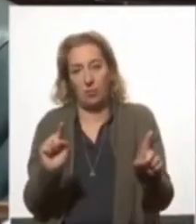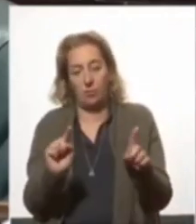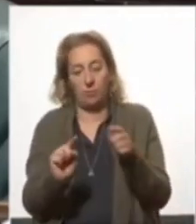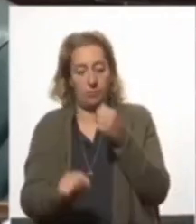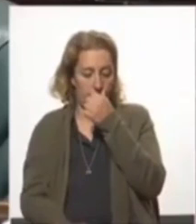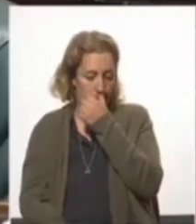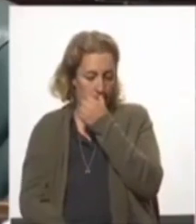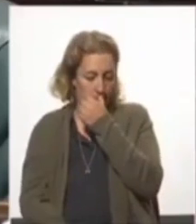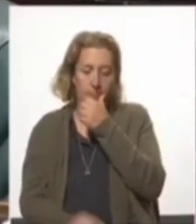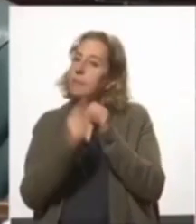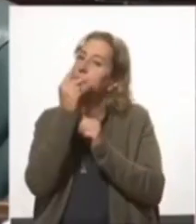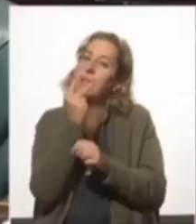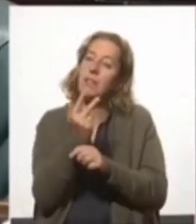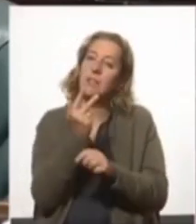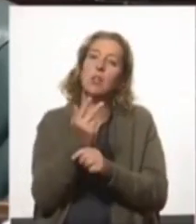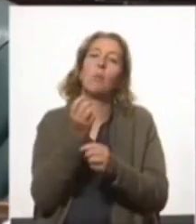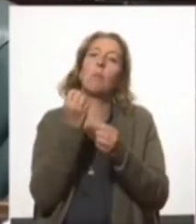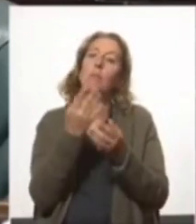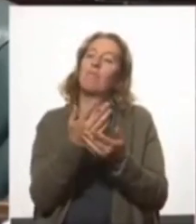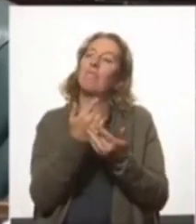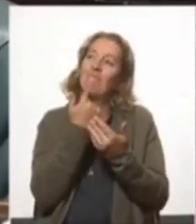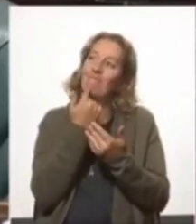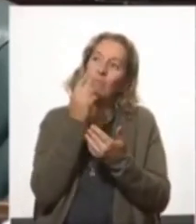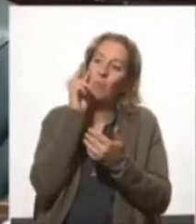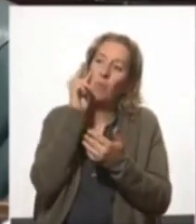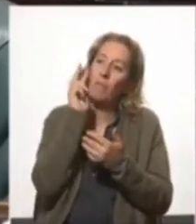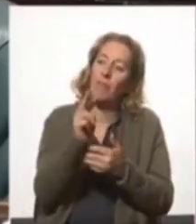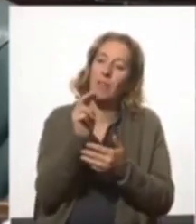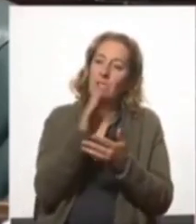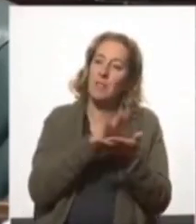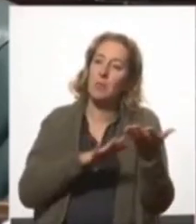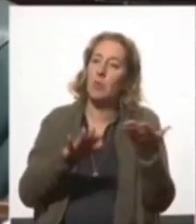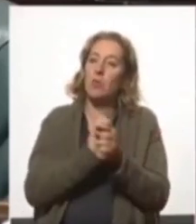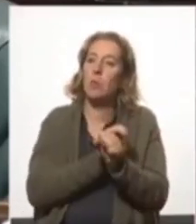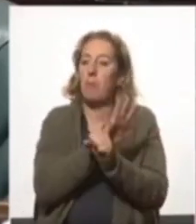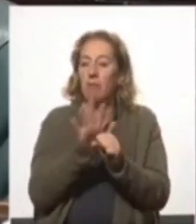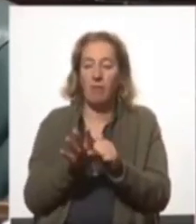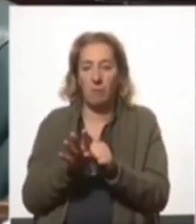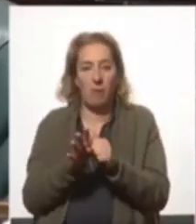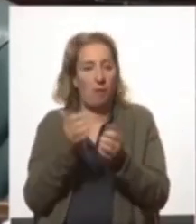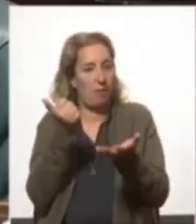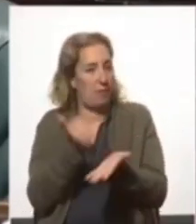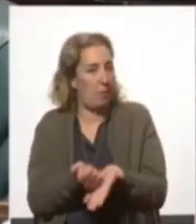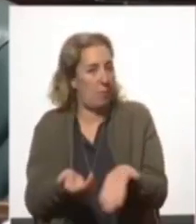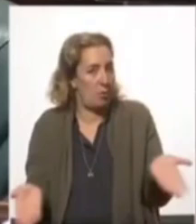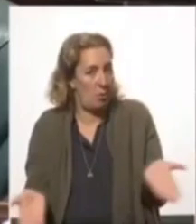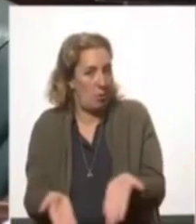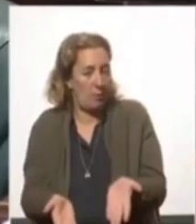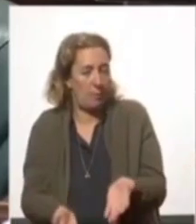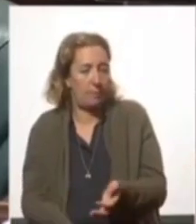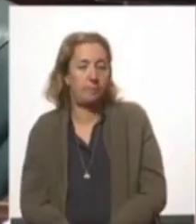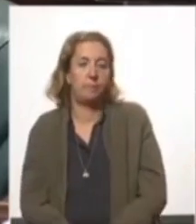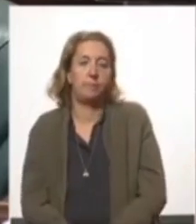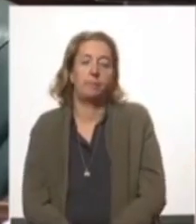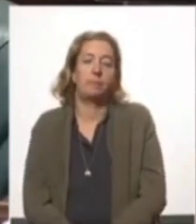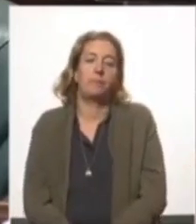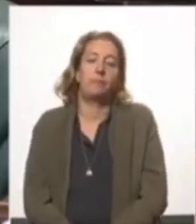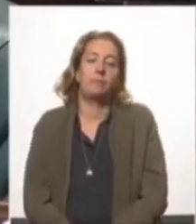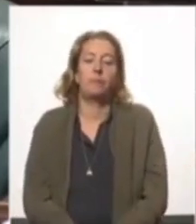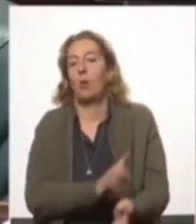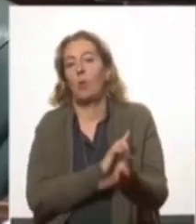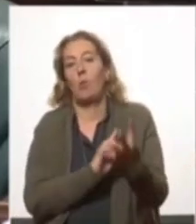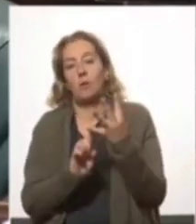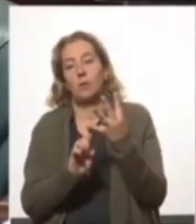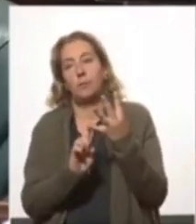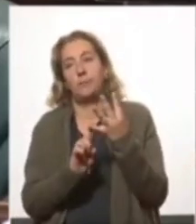tercer lugar, porque ignora el contexto de pandemia en el cual estamos viviendo. En cuarto